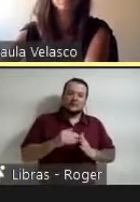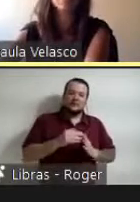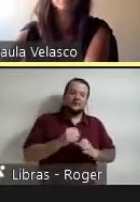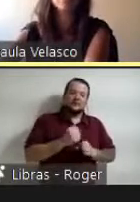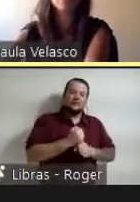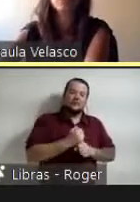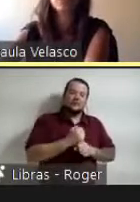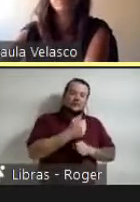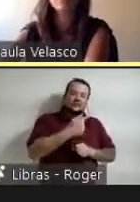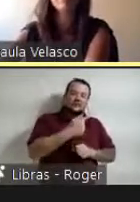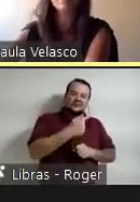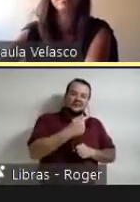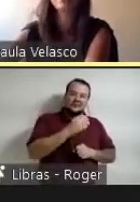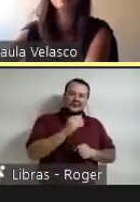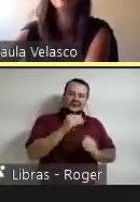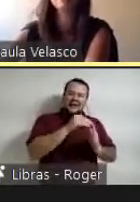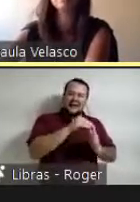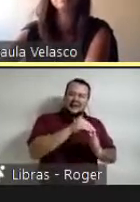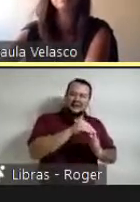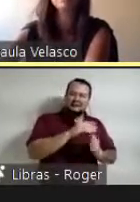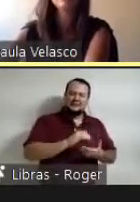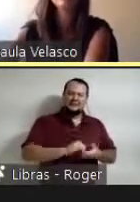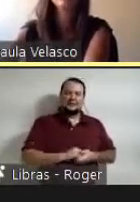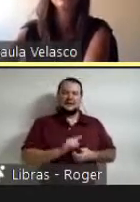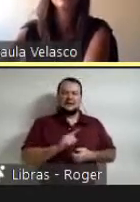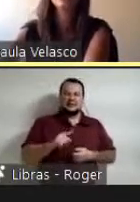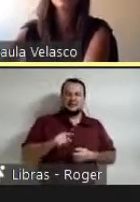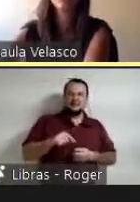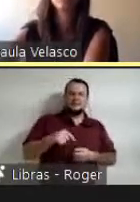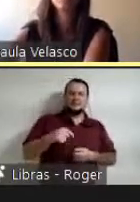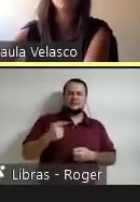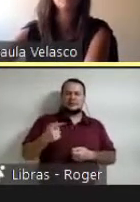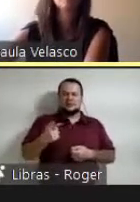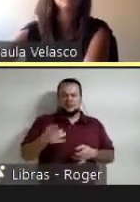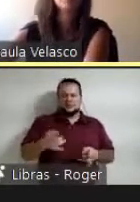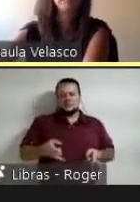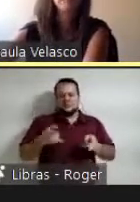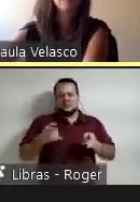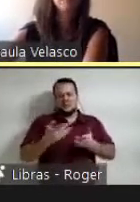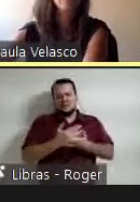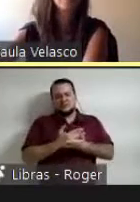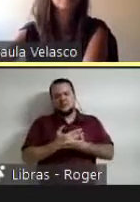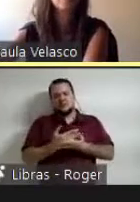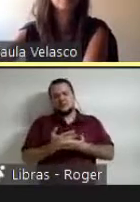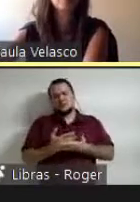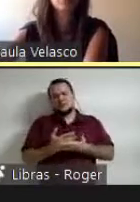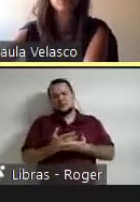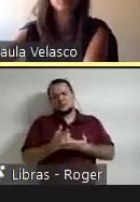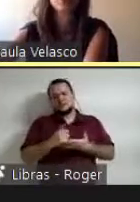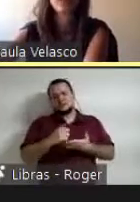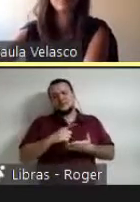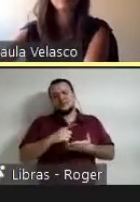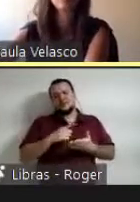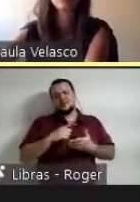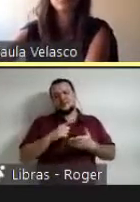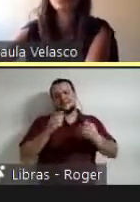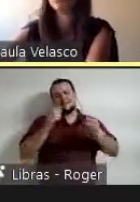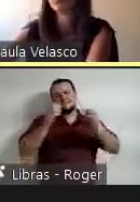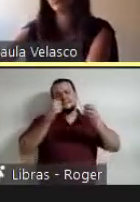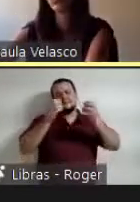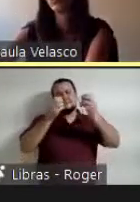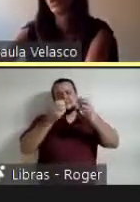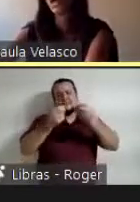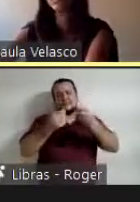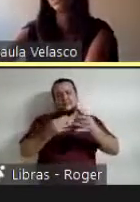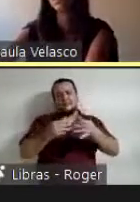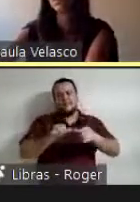el edificio entra en una fase de carencia y abandono por falta total de mantenimiento afectando desde